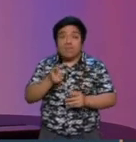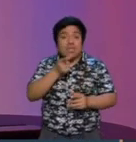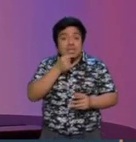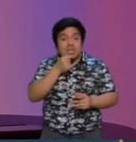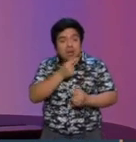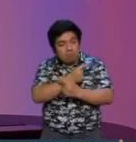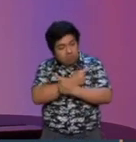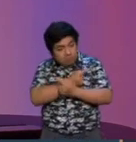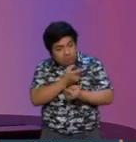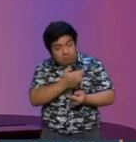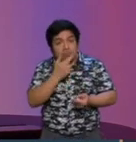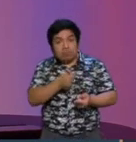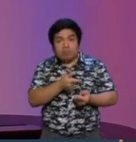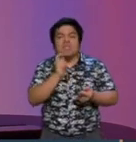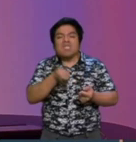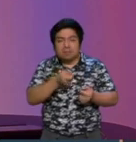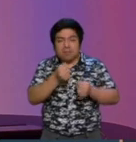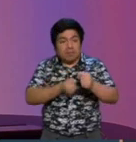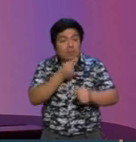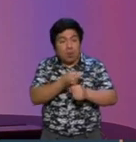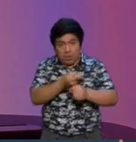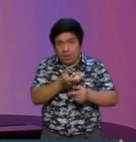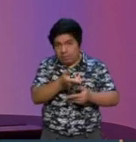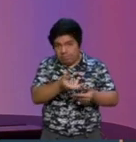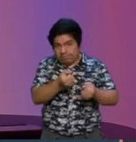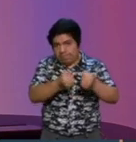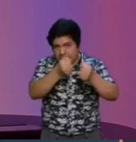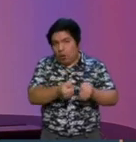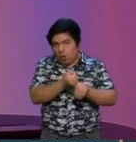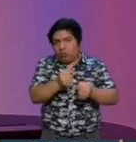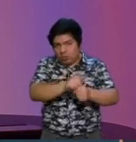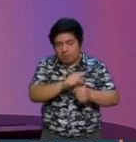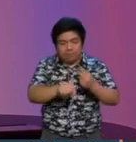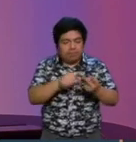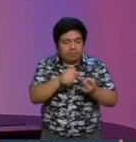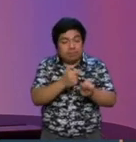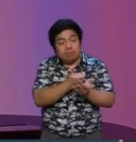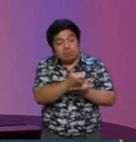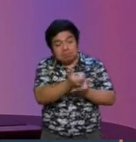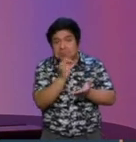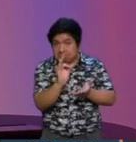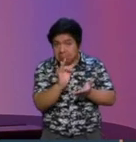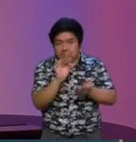policías, que incluye otorgarles seguridad social, que incluye también otorgarles un salario digno, tener equipo y